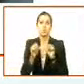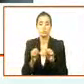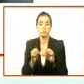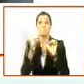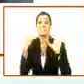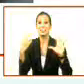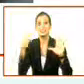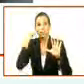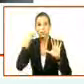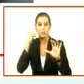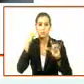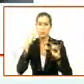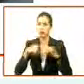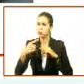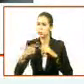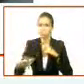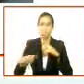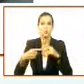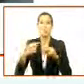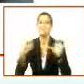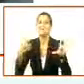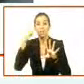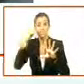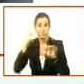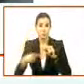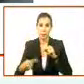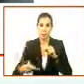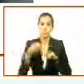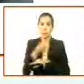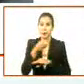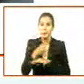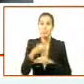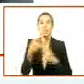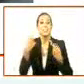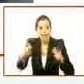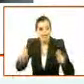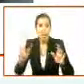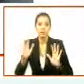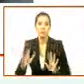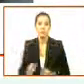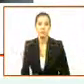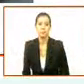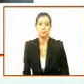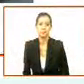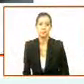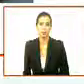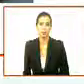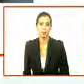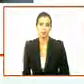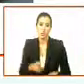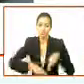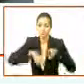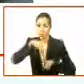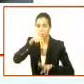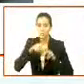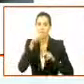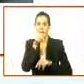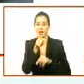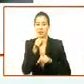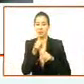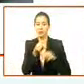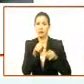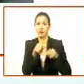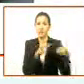7 días a tratar en lo posible también de reconstruir ese